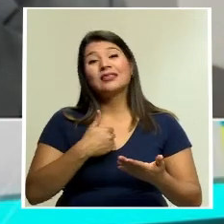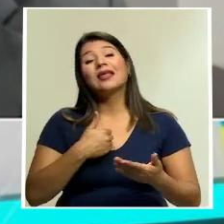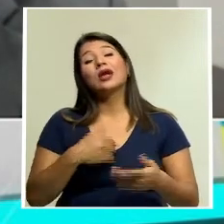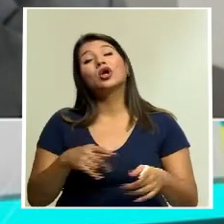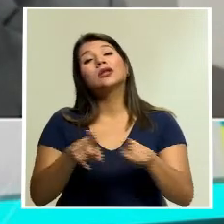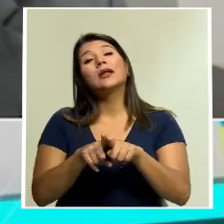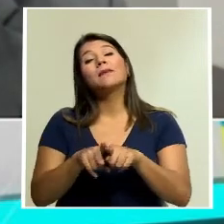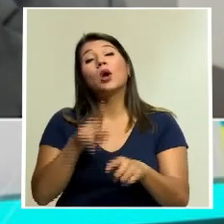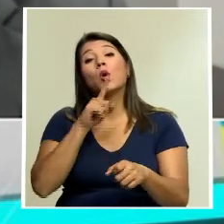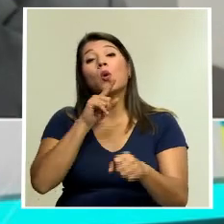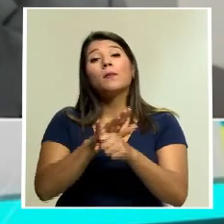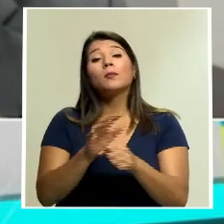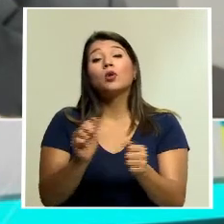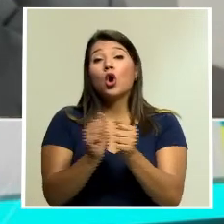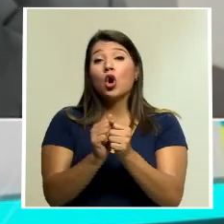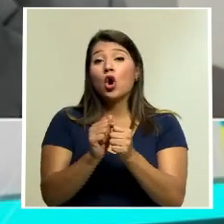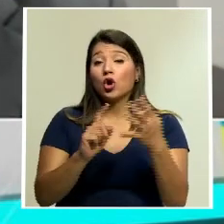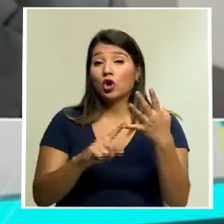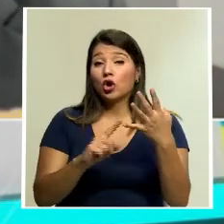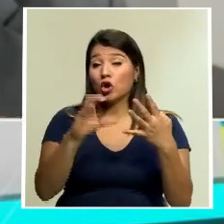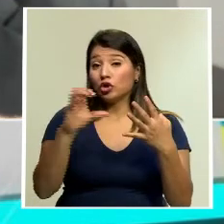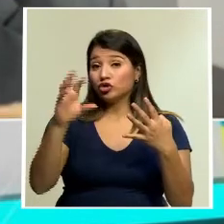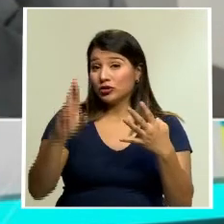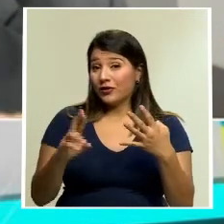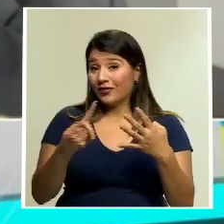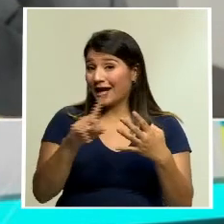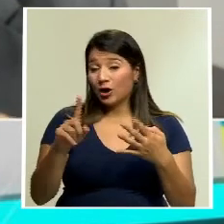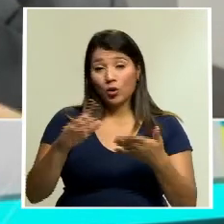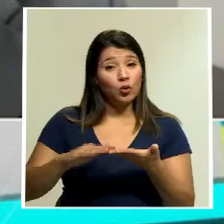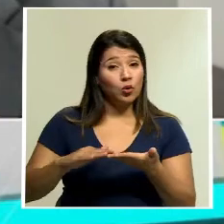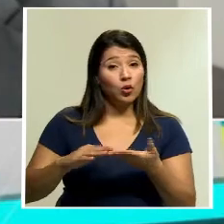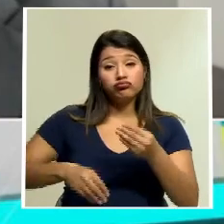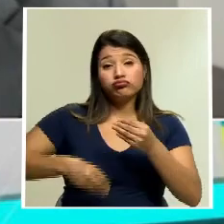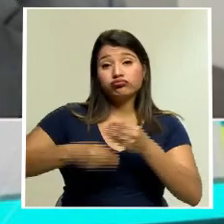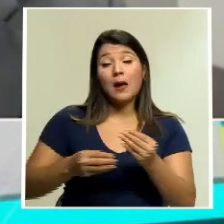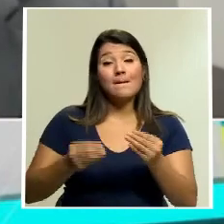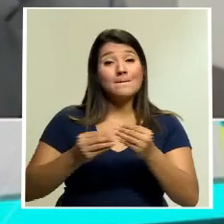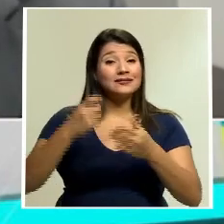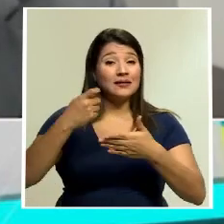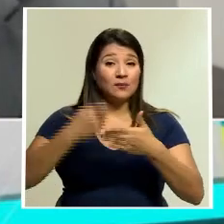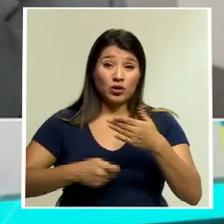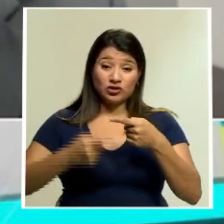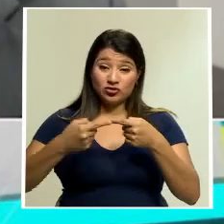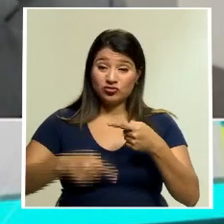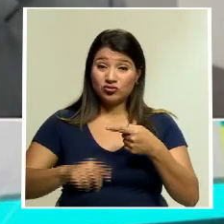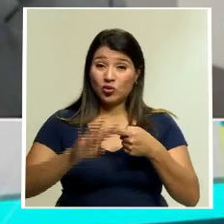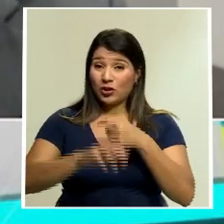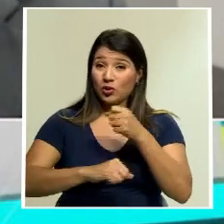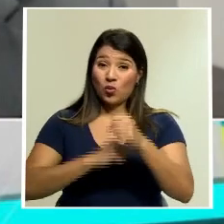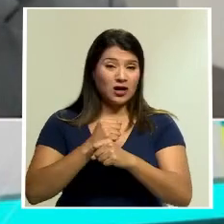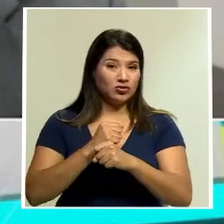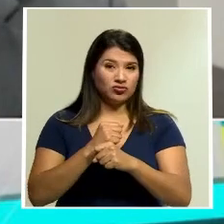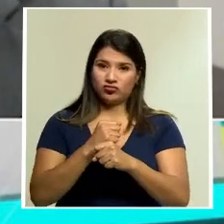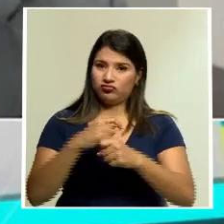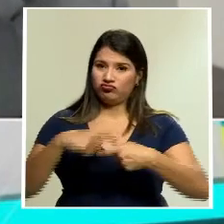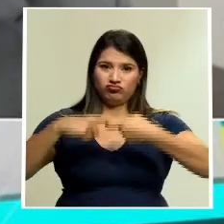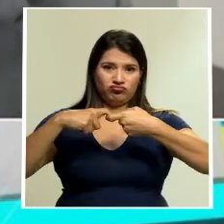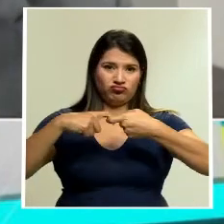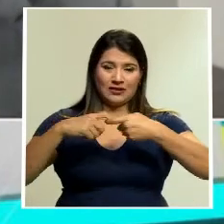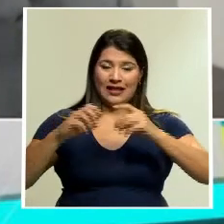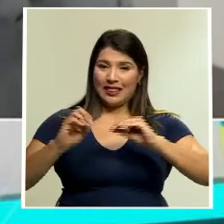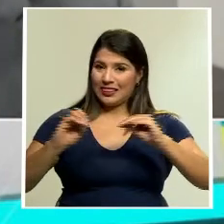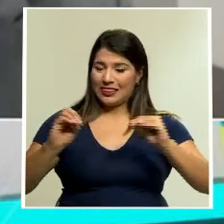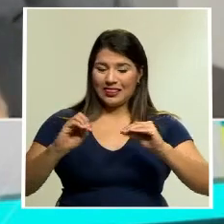de no aumentar impuestos en 4 años. A mí me parece que el país tiene que aumentar